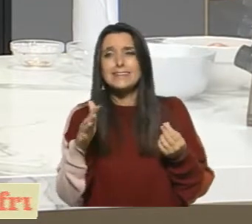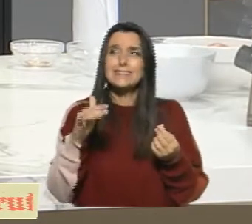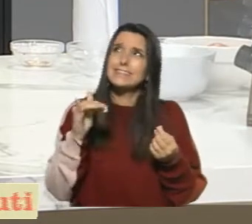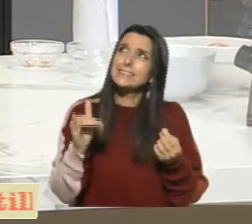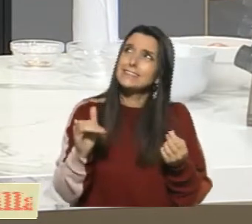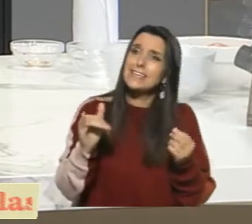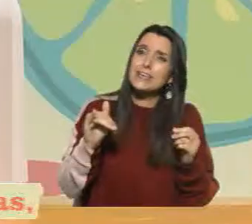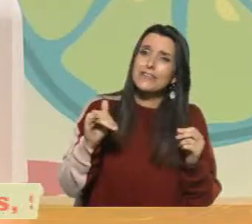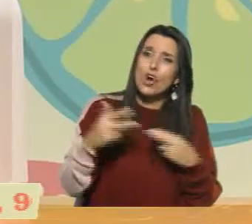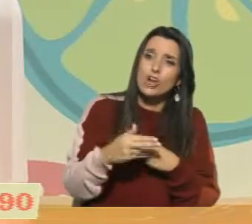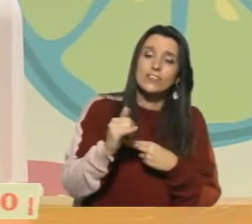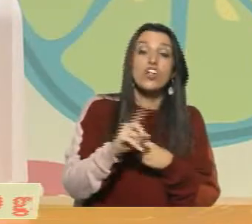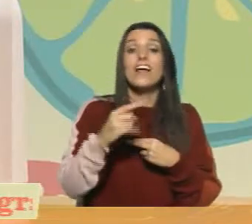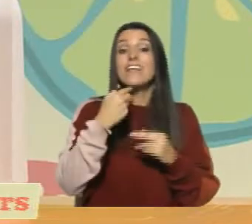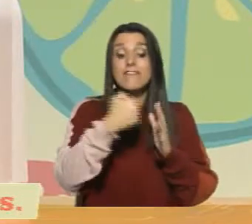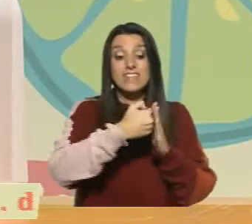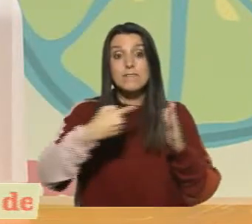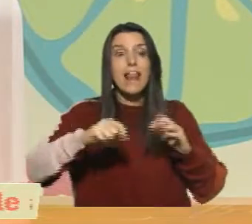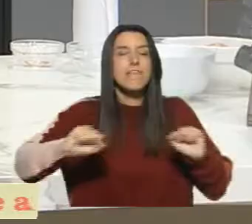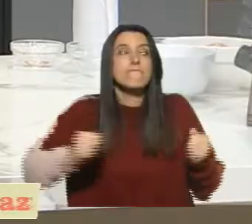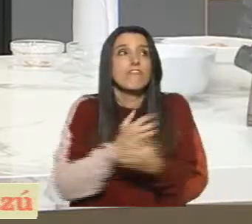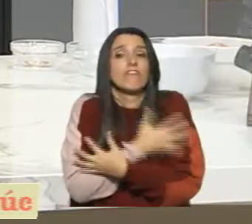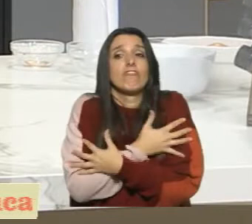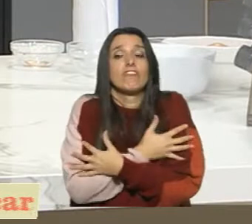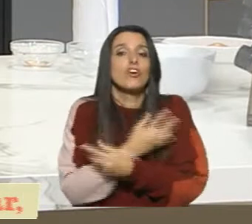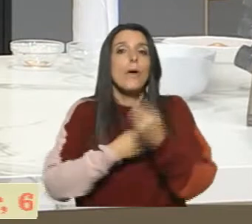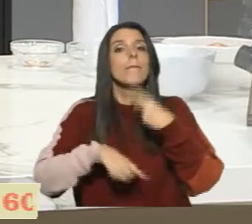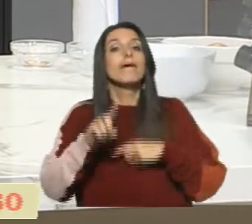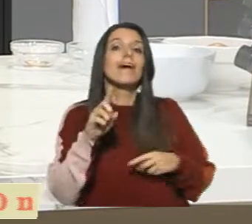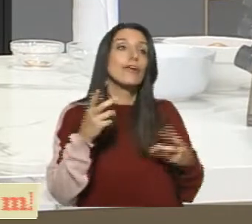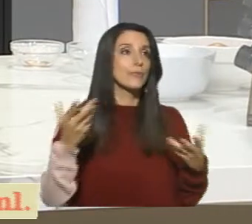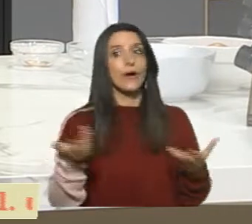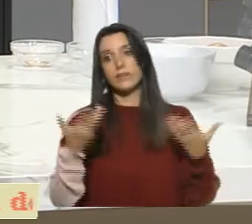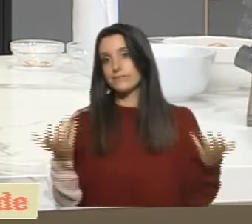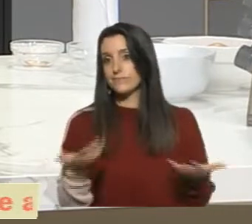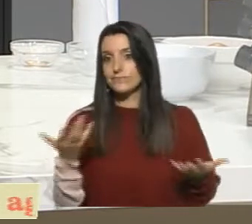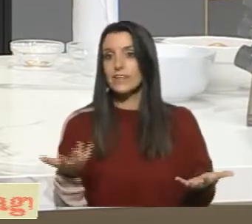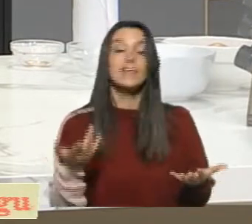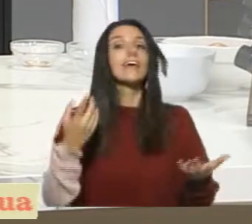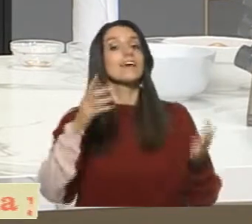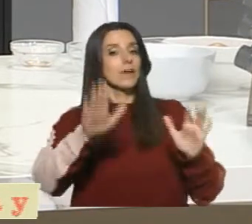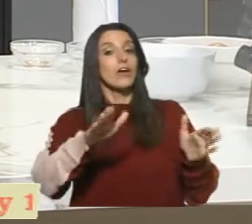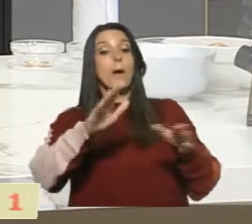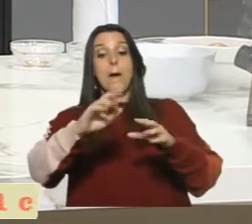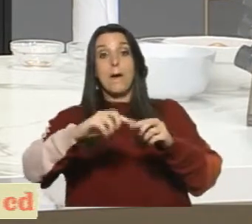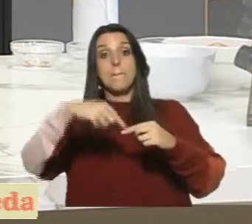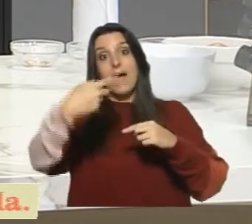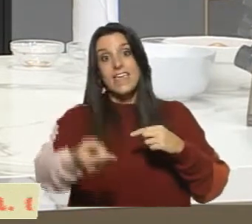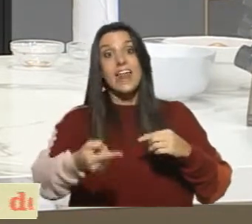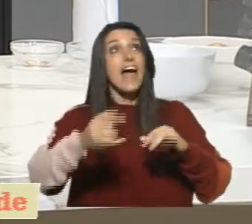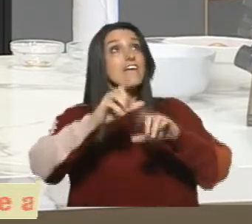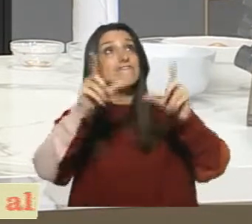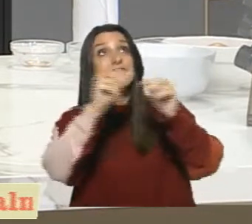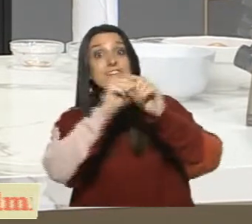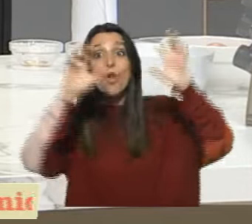No sé. El fin de semana dicen que viene frío. Está, pero frío, pero con un poco de aire y más es la manera más fresco, que levante la lluvia. Entonces, mañana cuando pare de llover, si